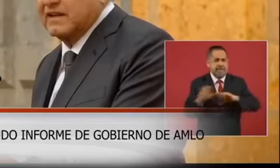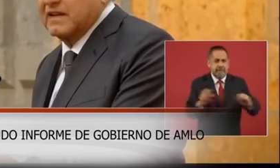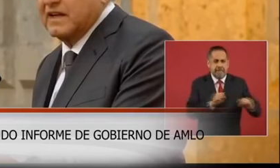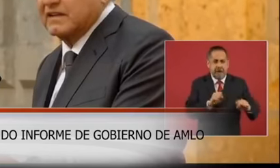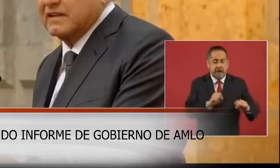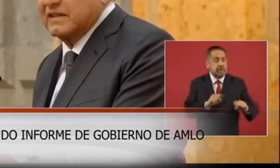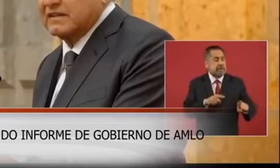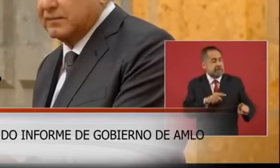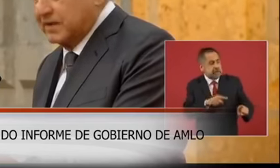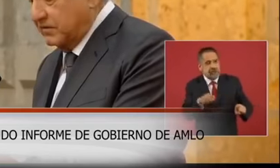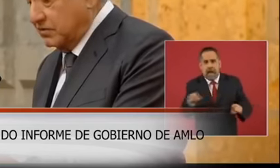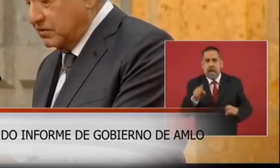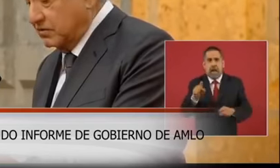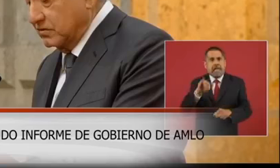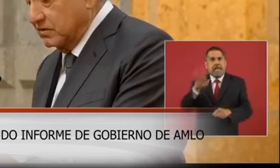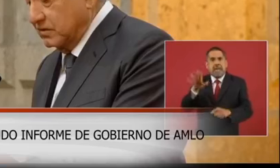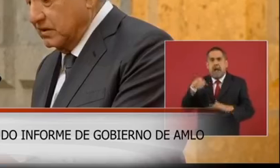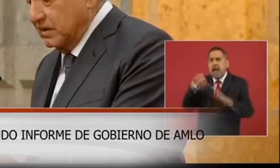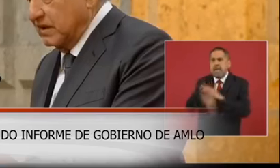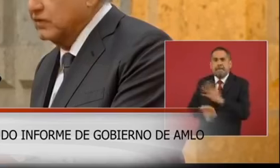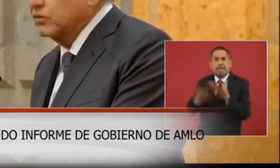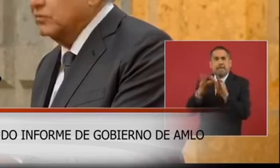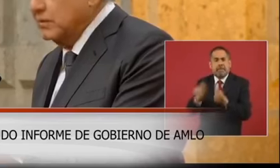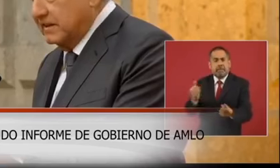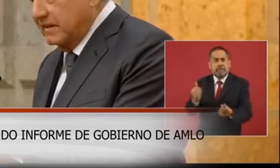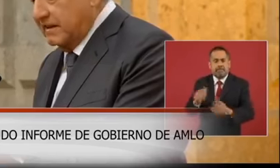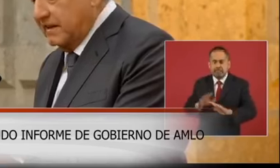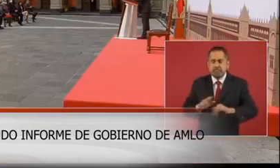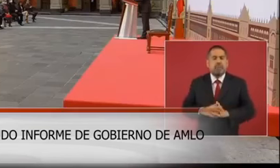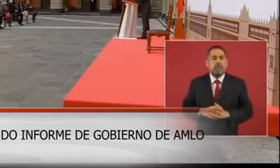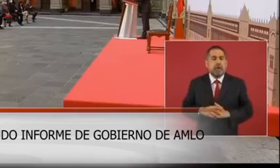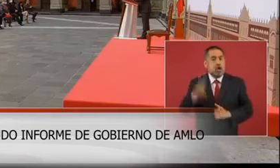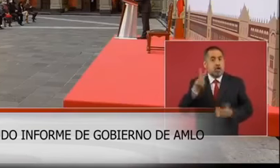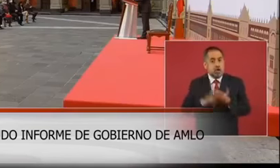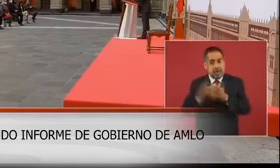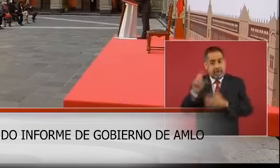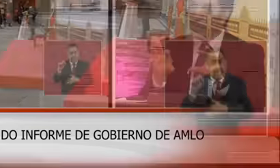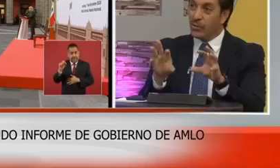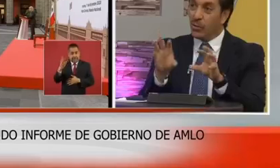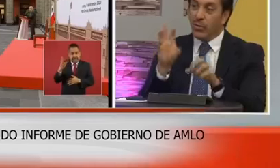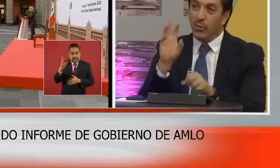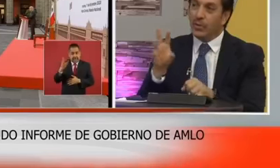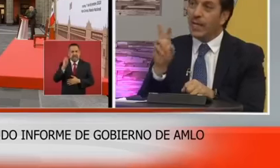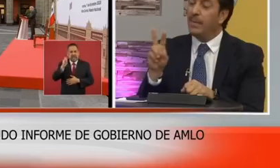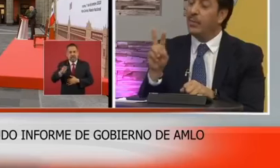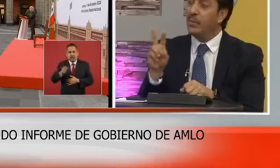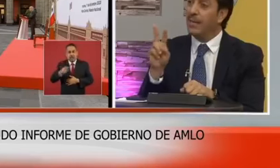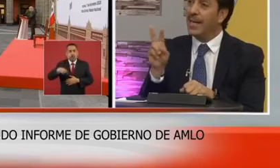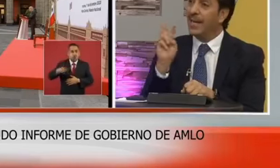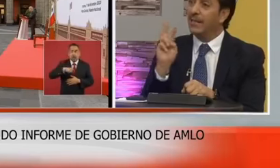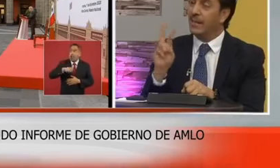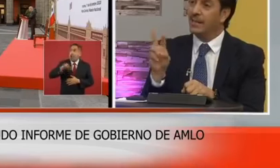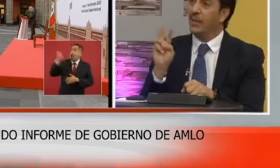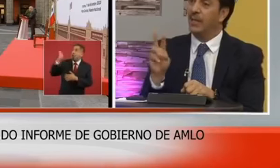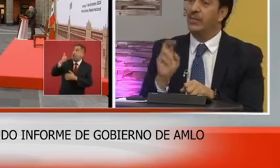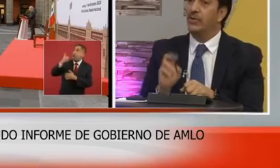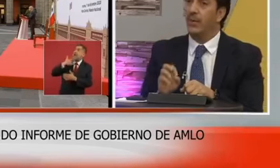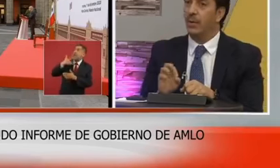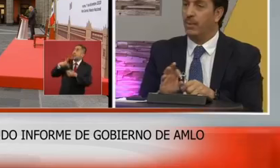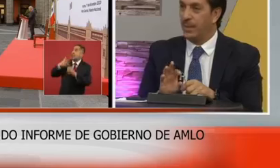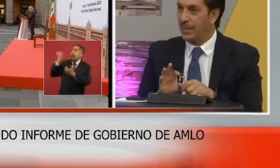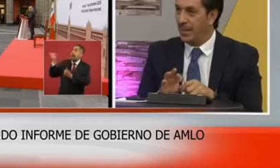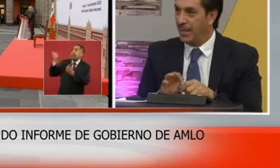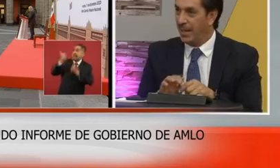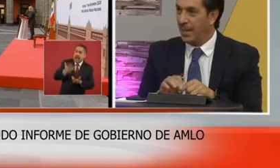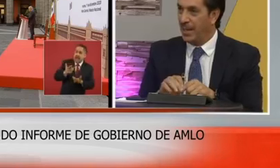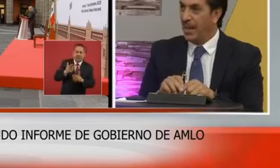El tema populismo. Ahora, si pudiéramos sintetizar en qué se han caracterizado estos 2 años, son 2 elementos que han caracterizado el ejercicio de gobierno